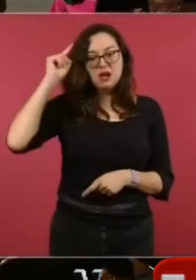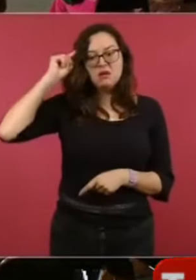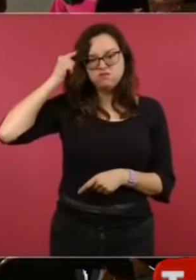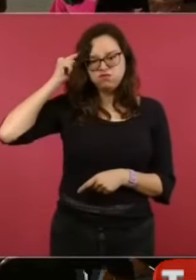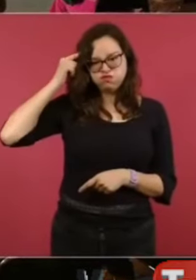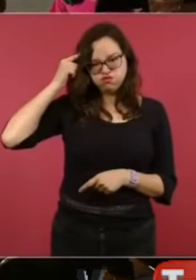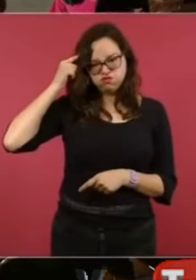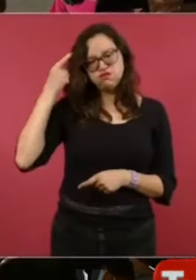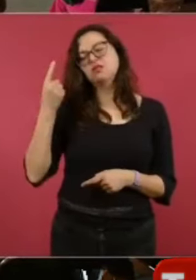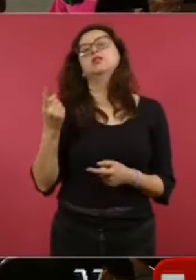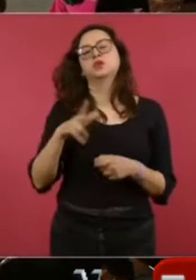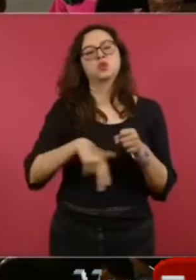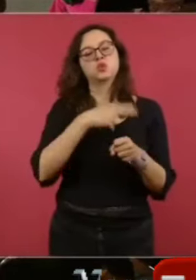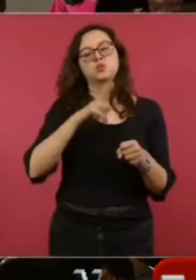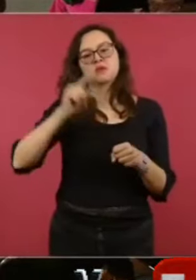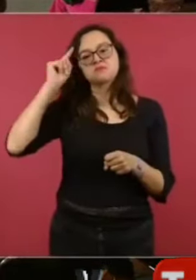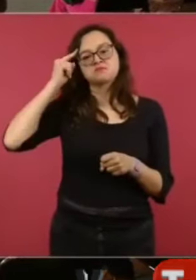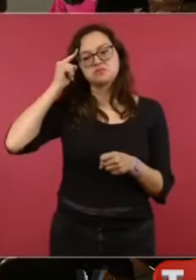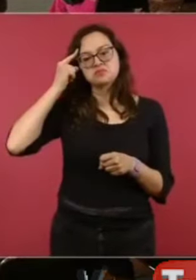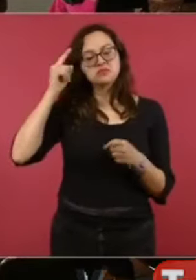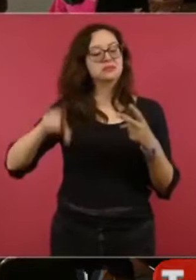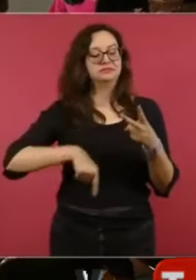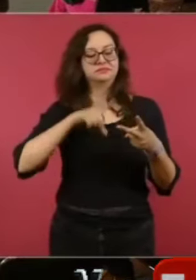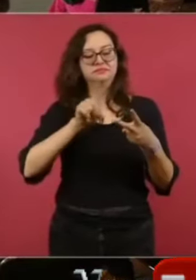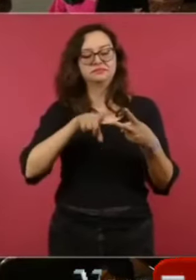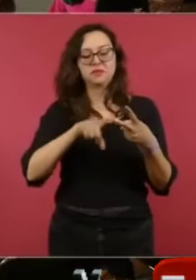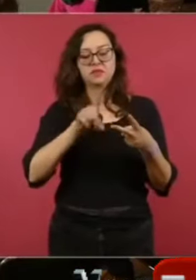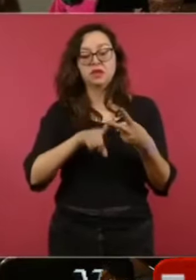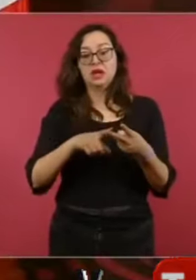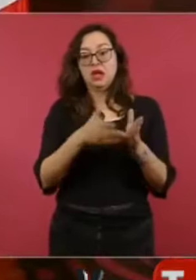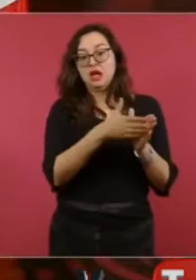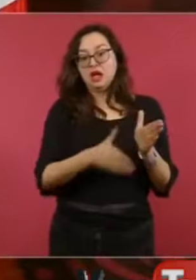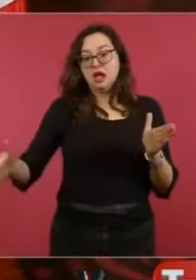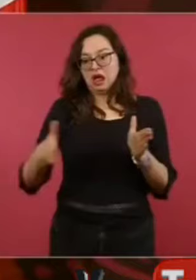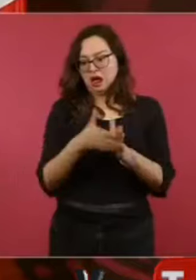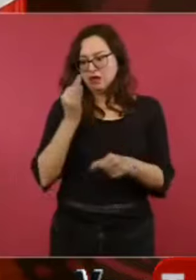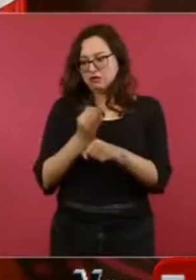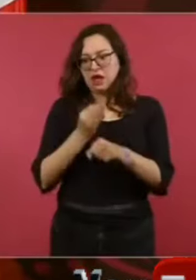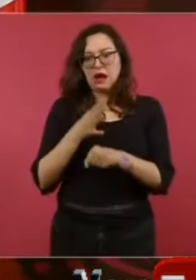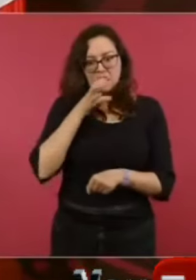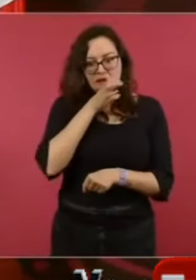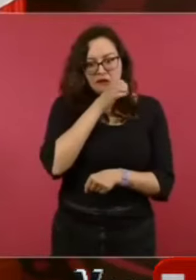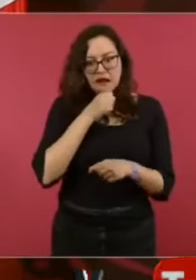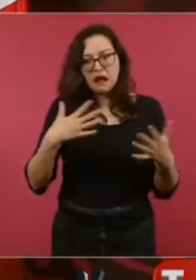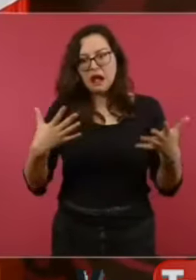Segundo, porque hay mucho calor en esta temporada